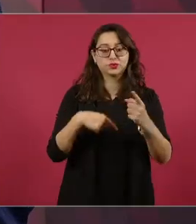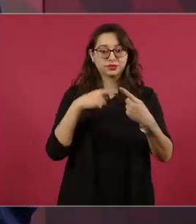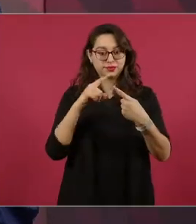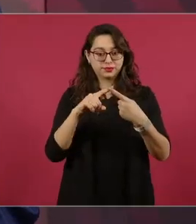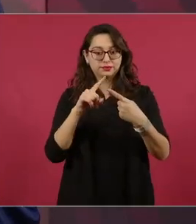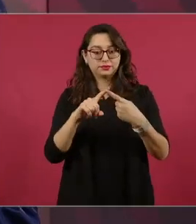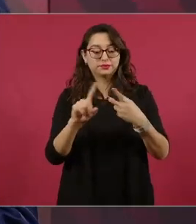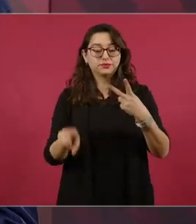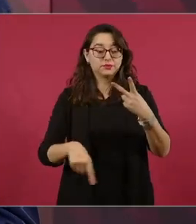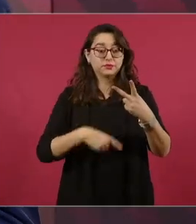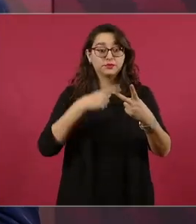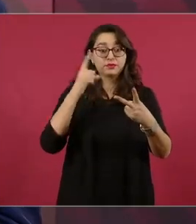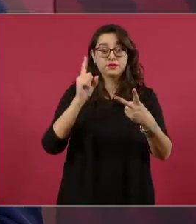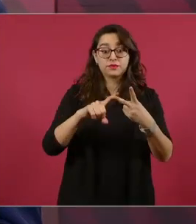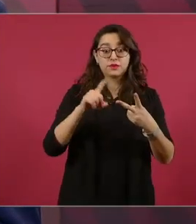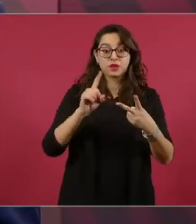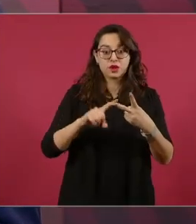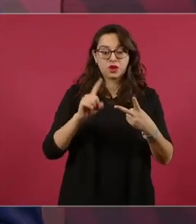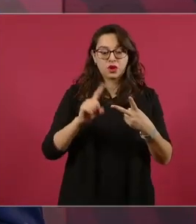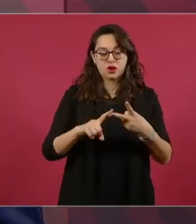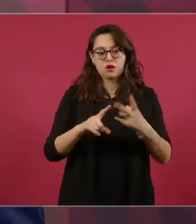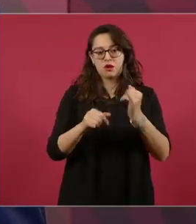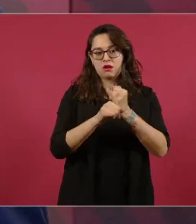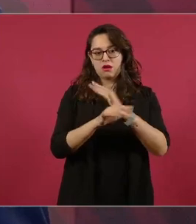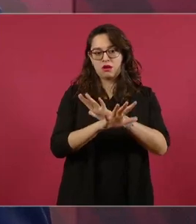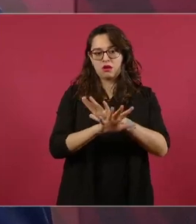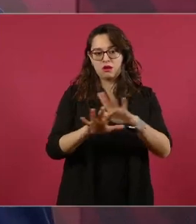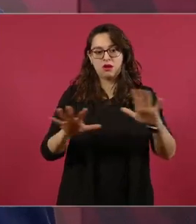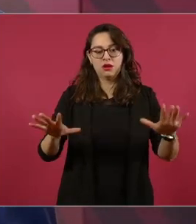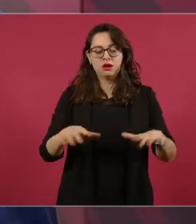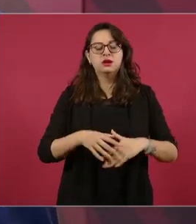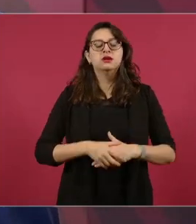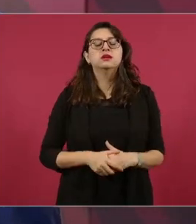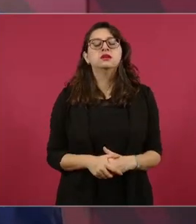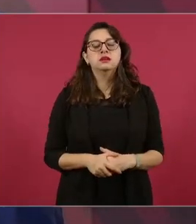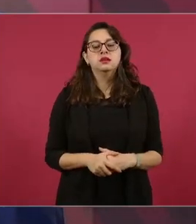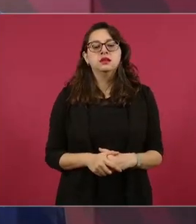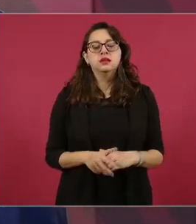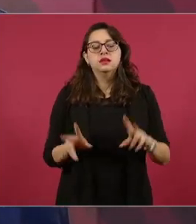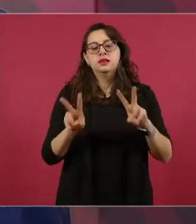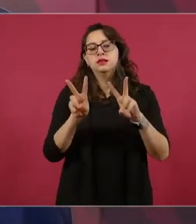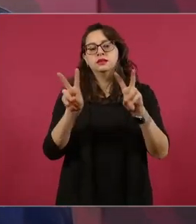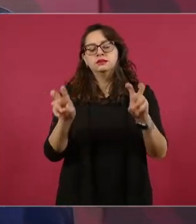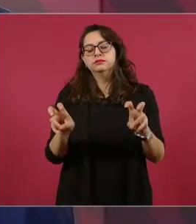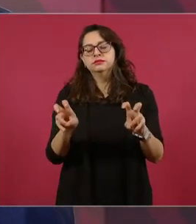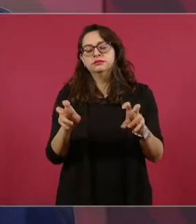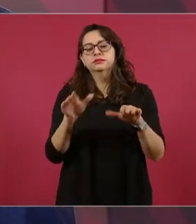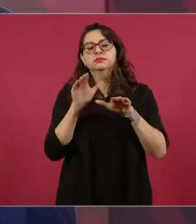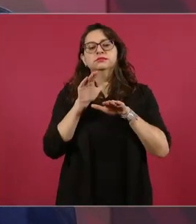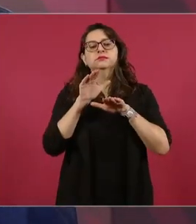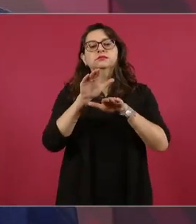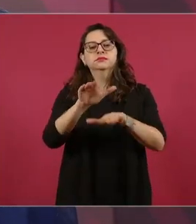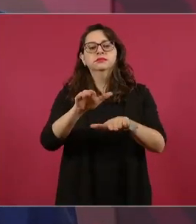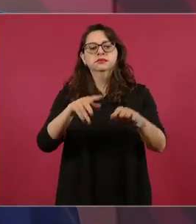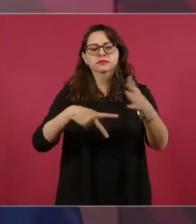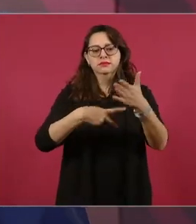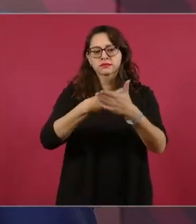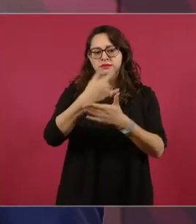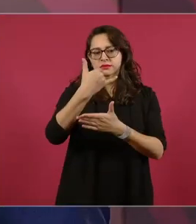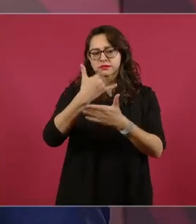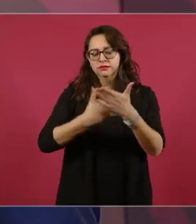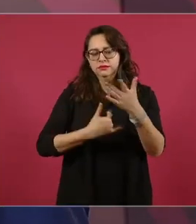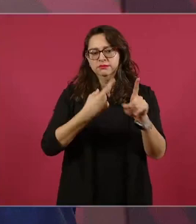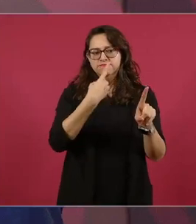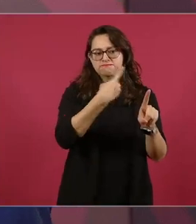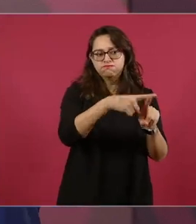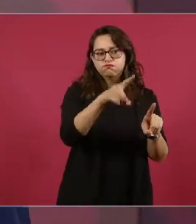todos los proyectos, o buena parte de los proyectos, que se están realizando para